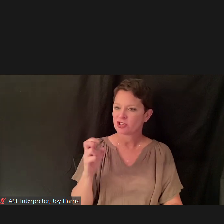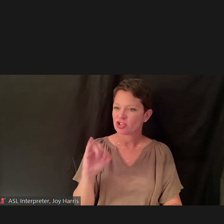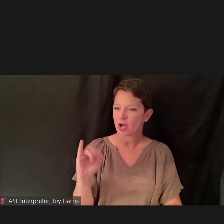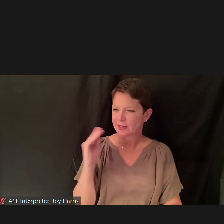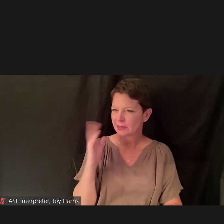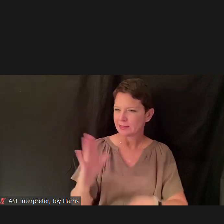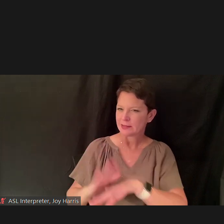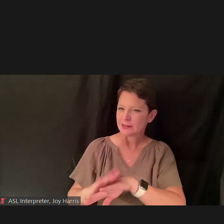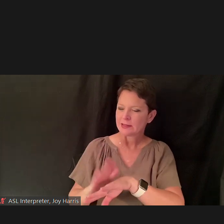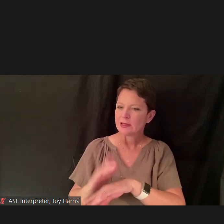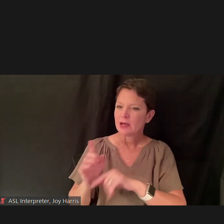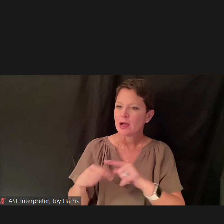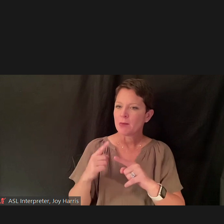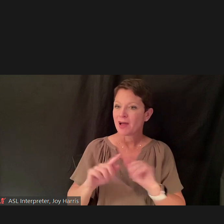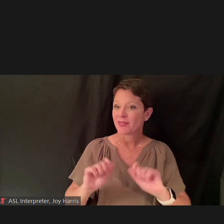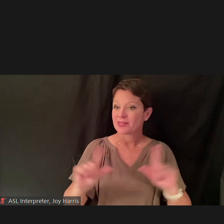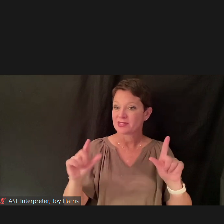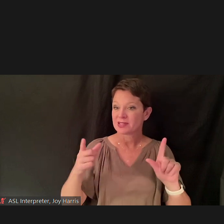Recibimos una pregunta.